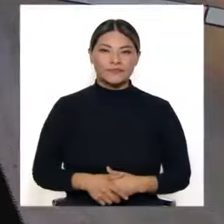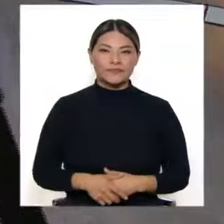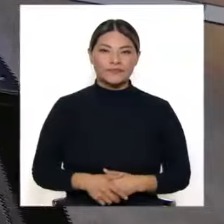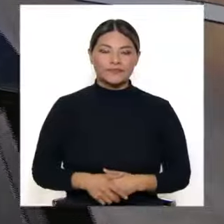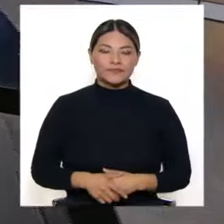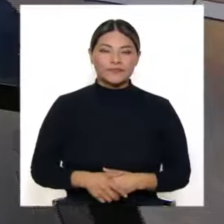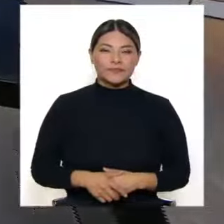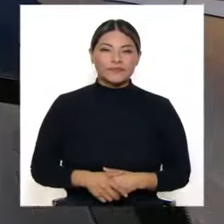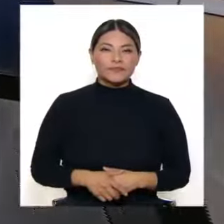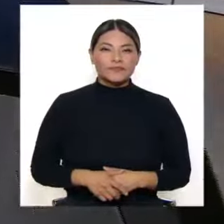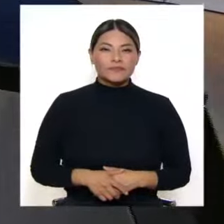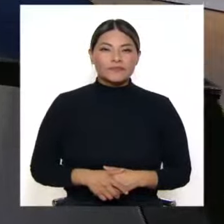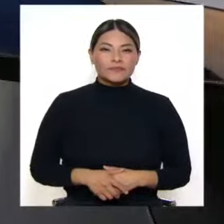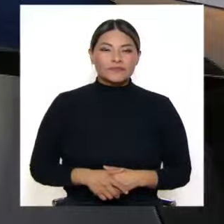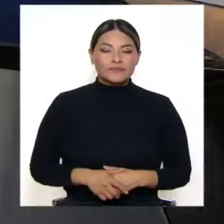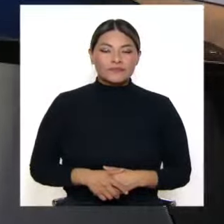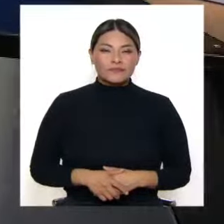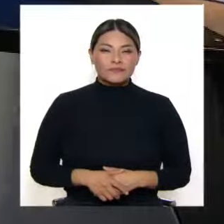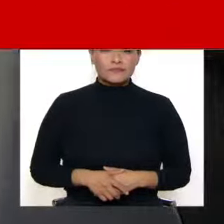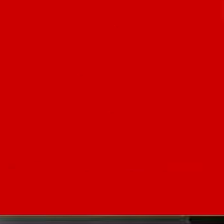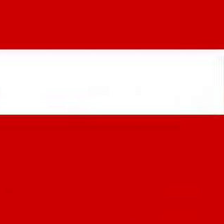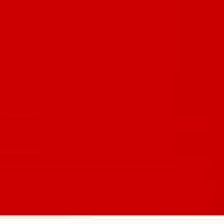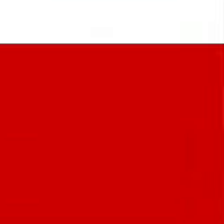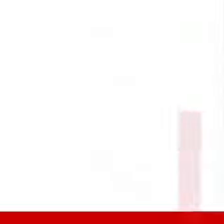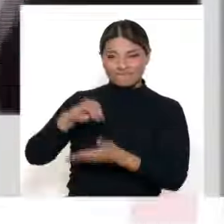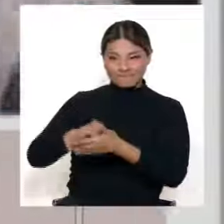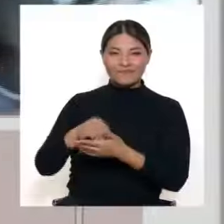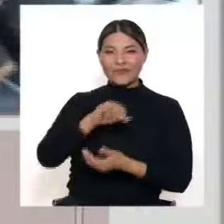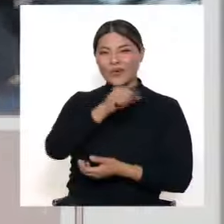nueva pausa en el programa Y regresamos con detalles de la operación